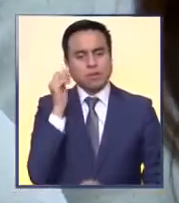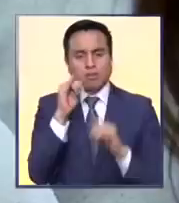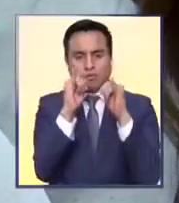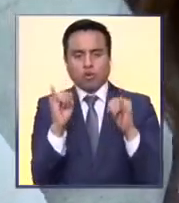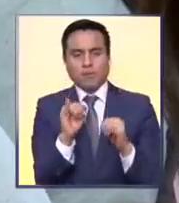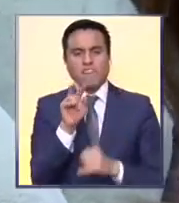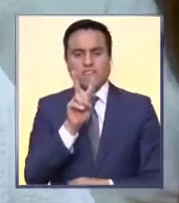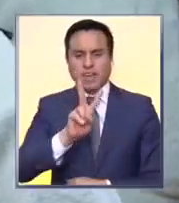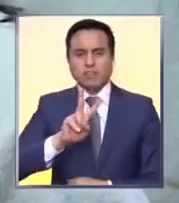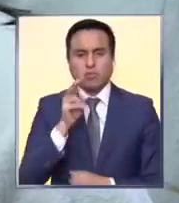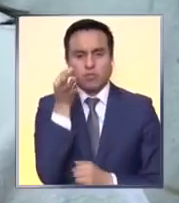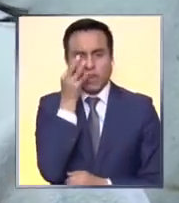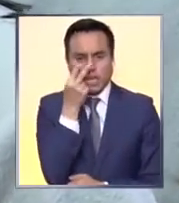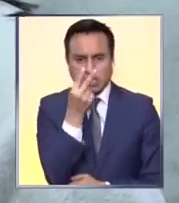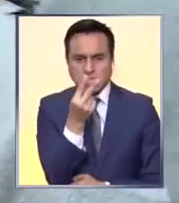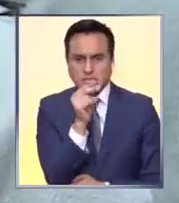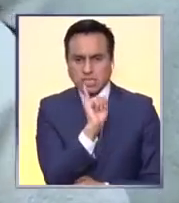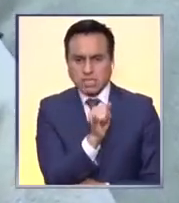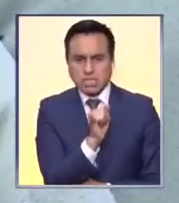sea B?